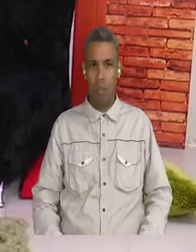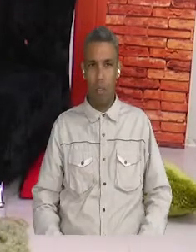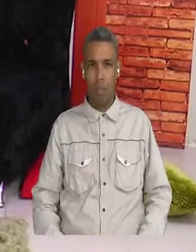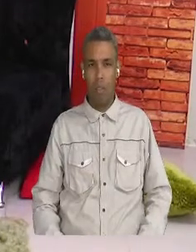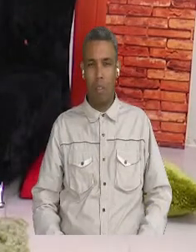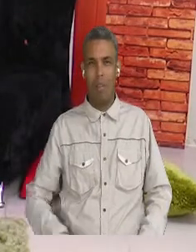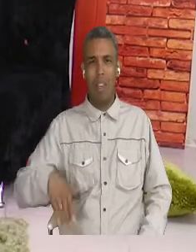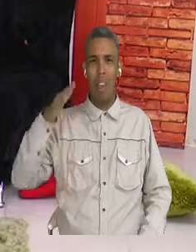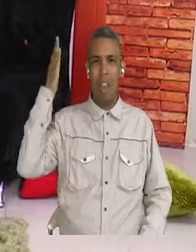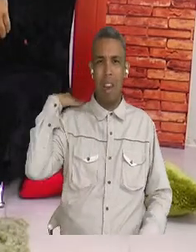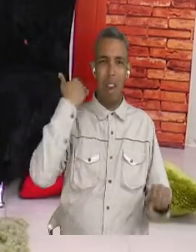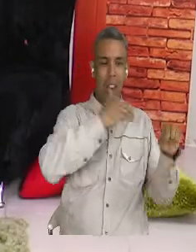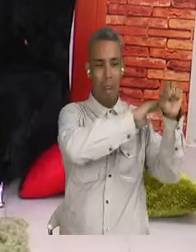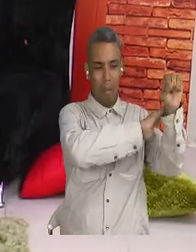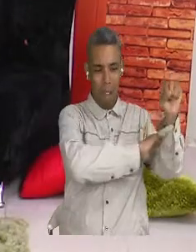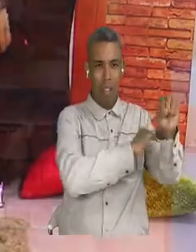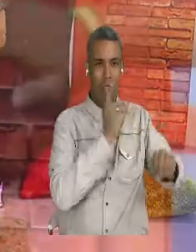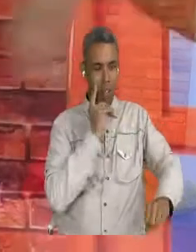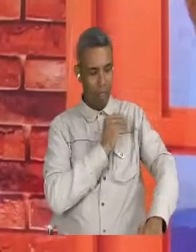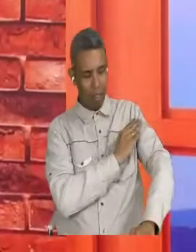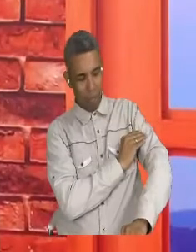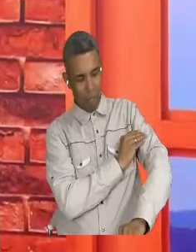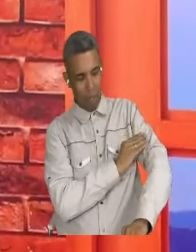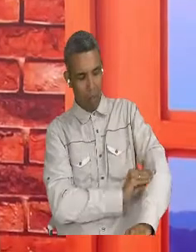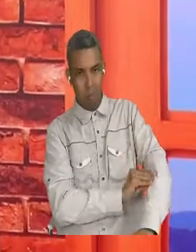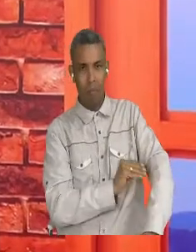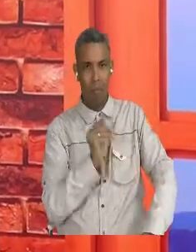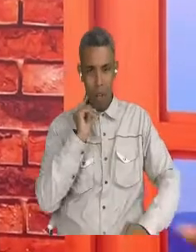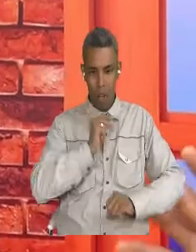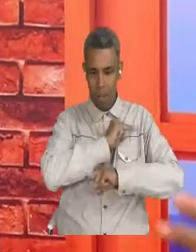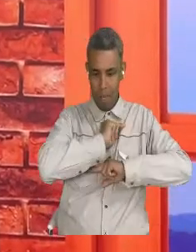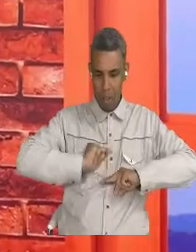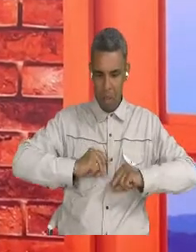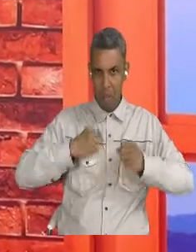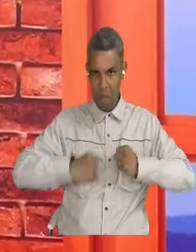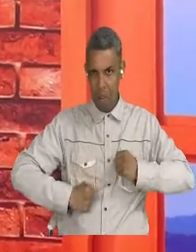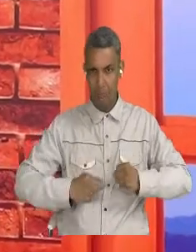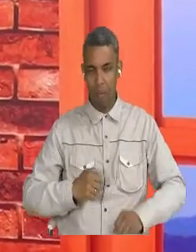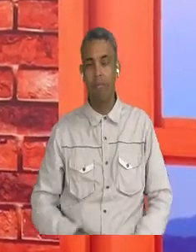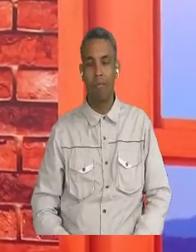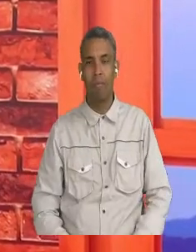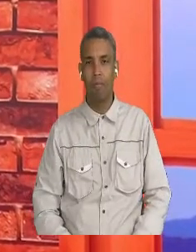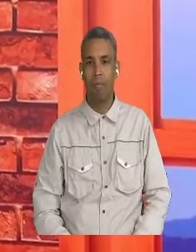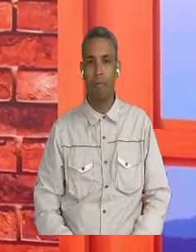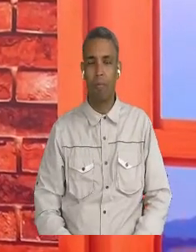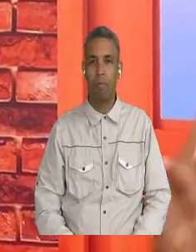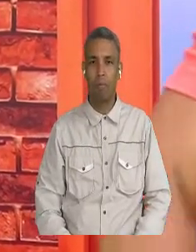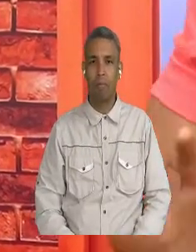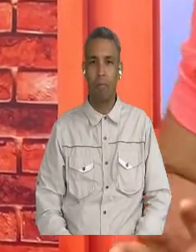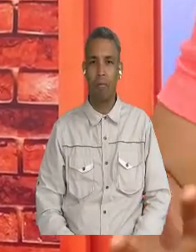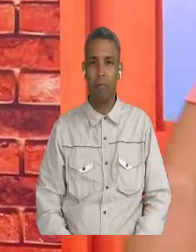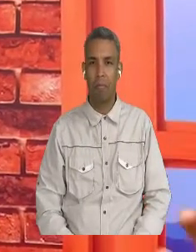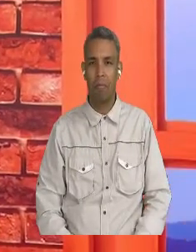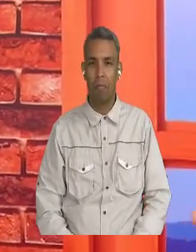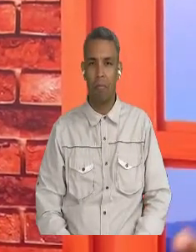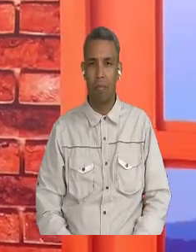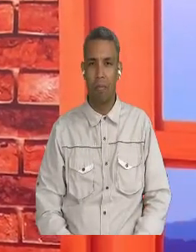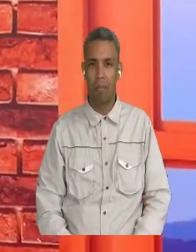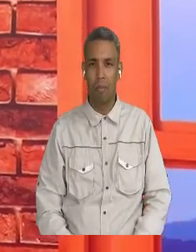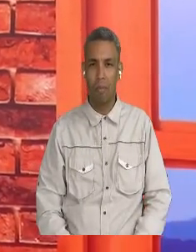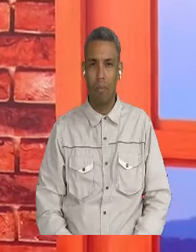espalda, el bíceps, el tríceps, los hombros, la zona pectoral. Entonces, algo muy básico. Para las personas que de pronto nunca han